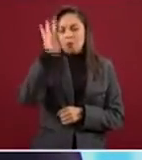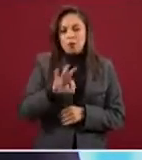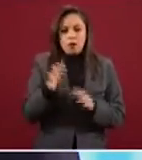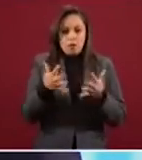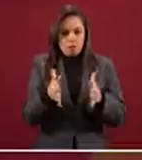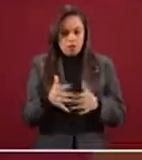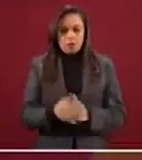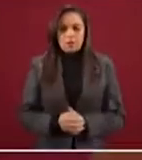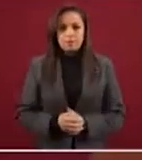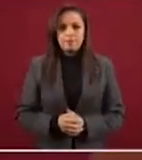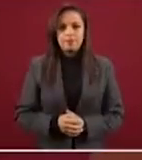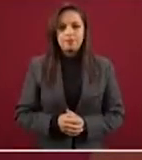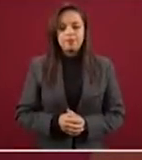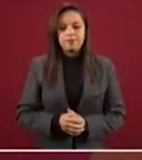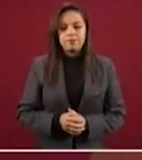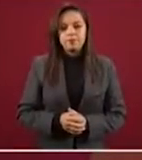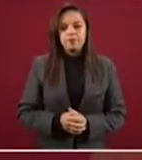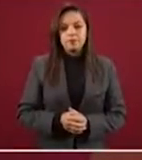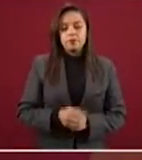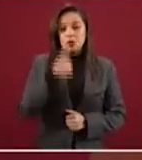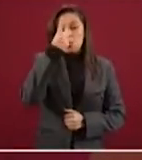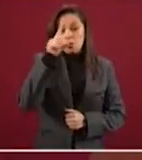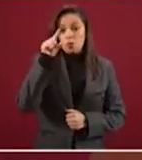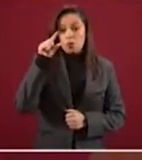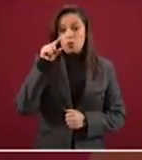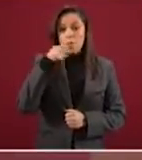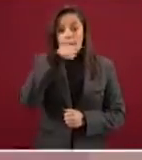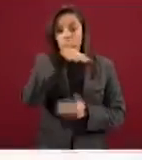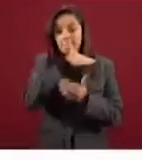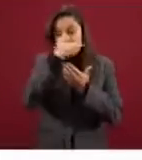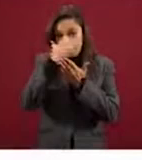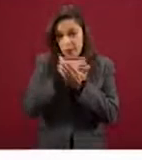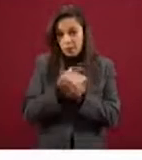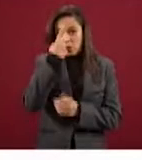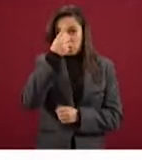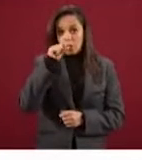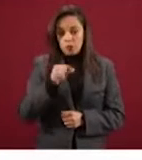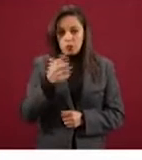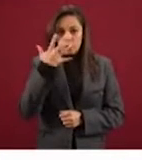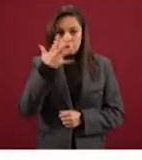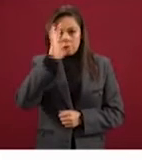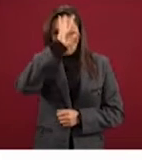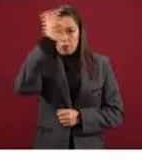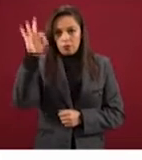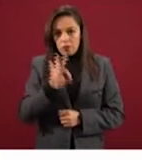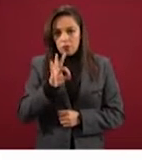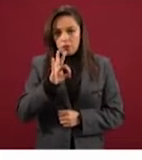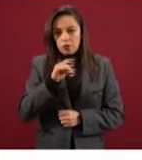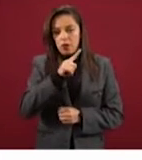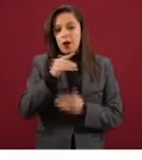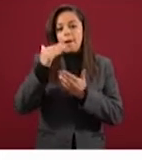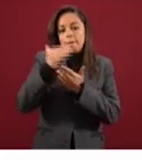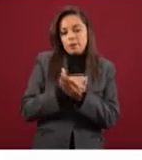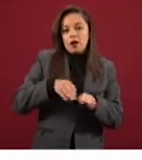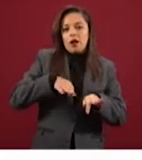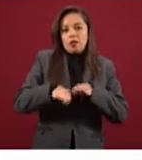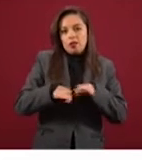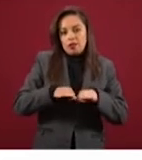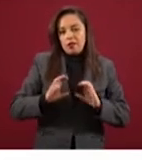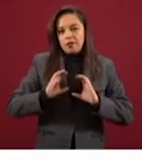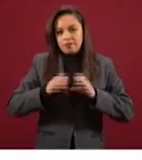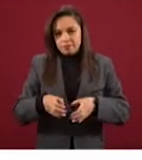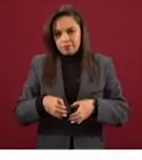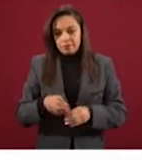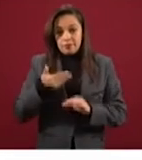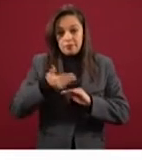está alrededor de 1 punto de menos 1.5 por ciento respecto al nivel alcanzado